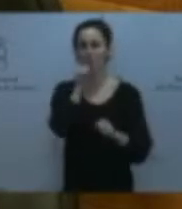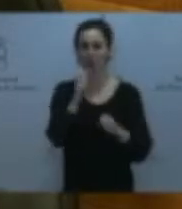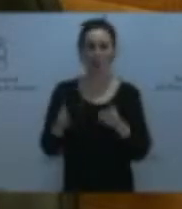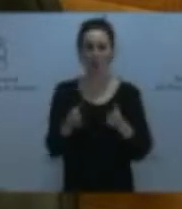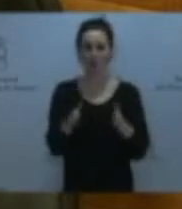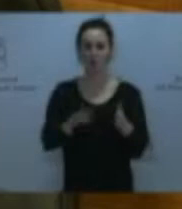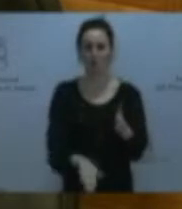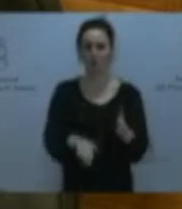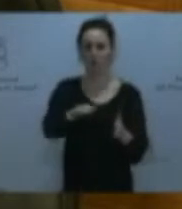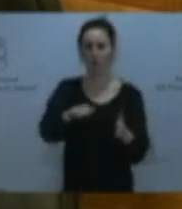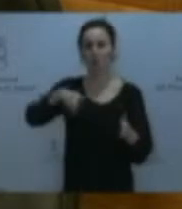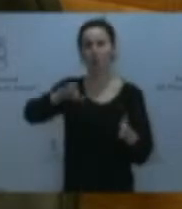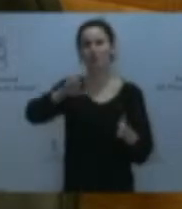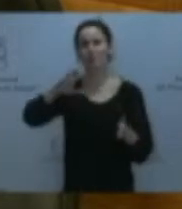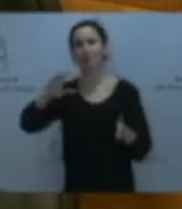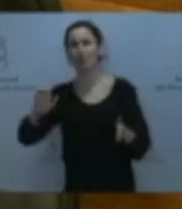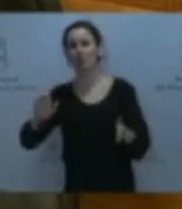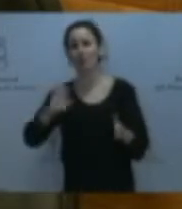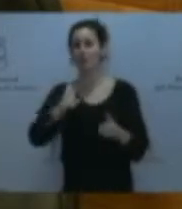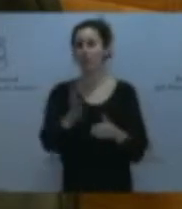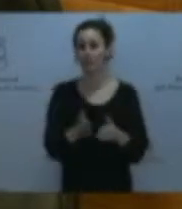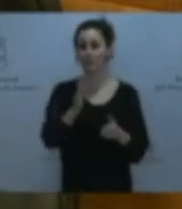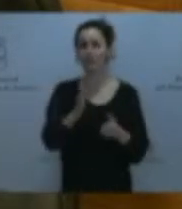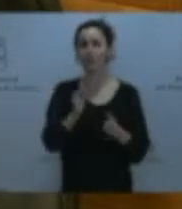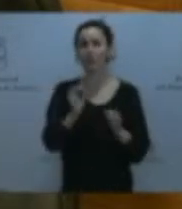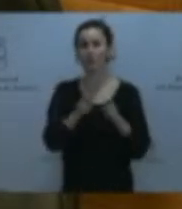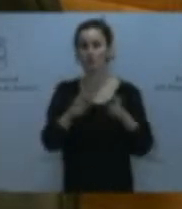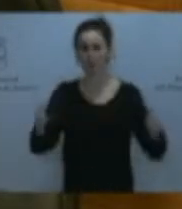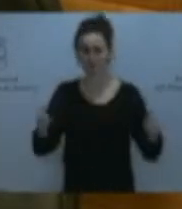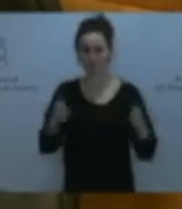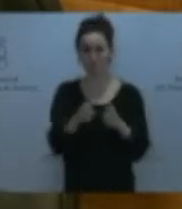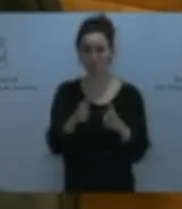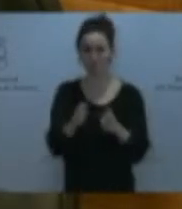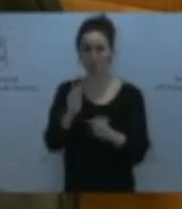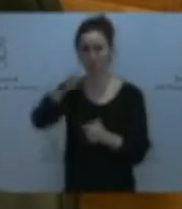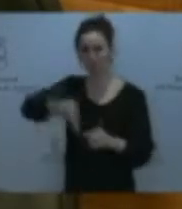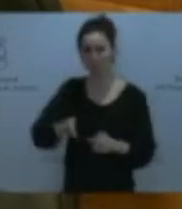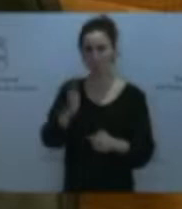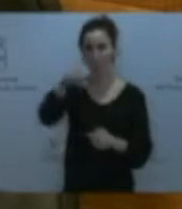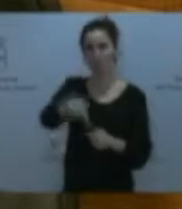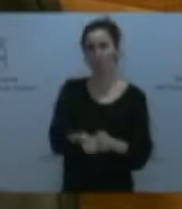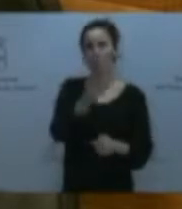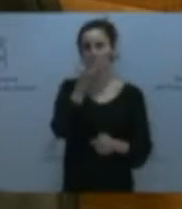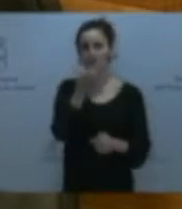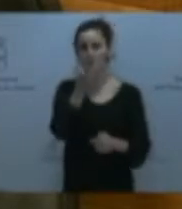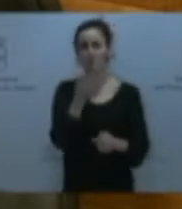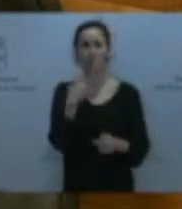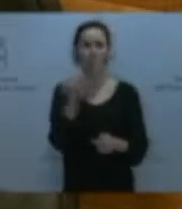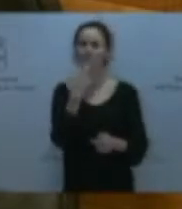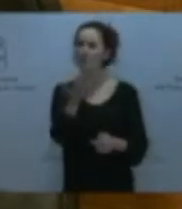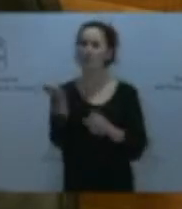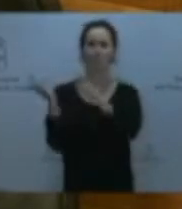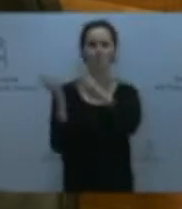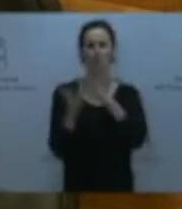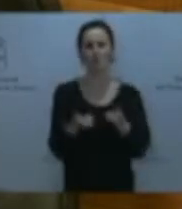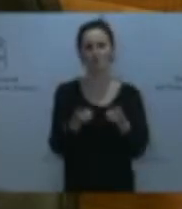Narcea, que afecta a la población de salmones. Algo ocurre en el Narcea y hay que ser francos con los datos. No podemos hablar